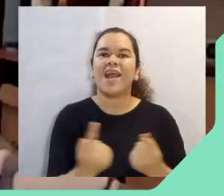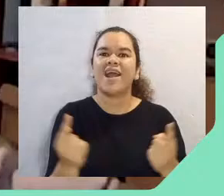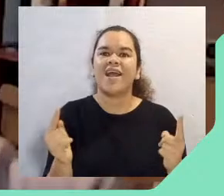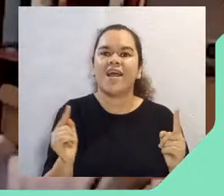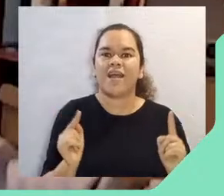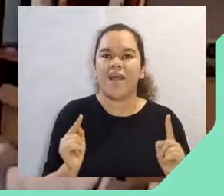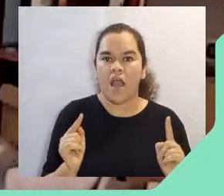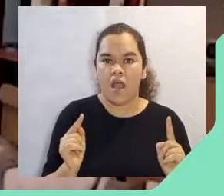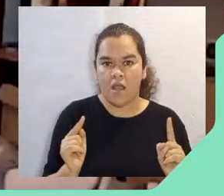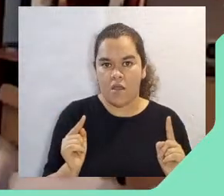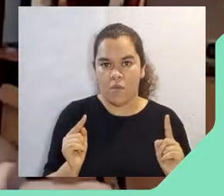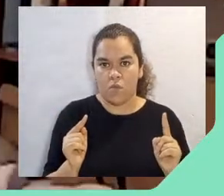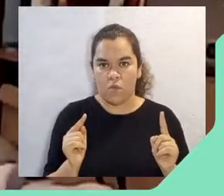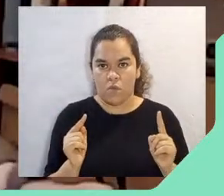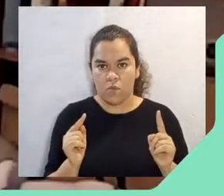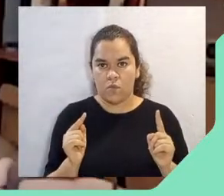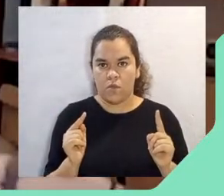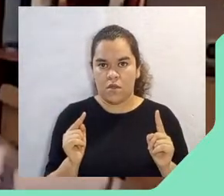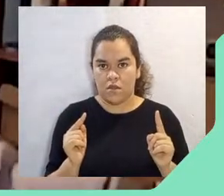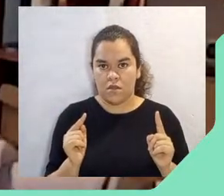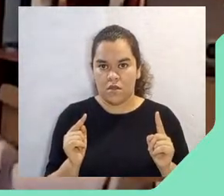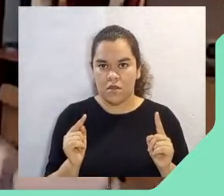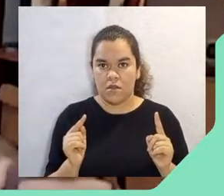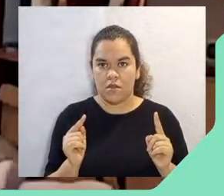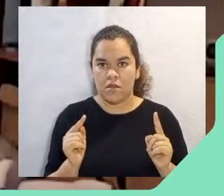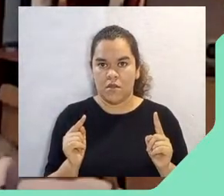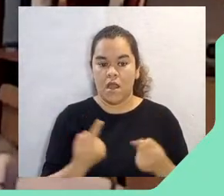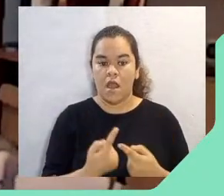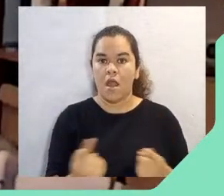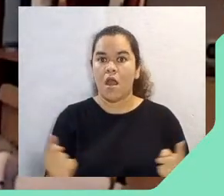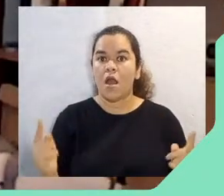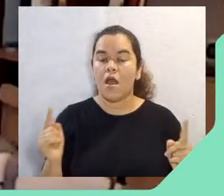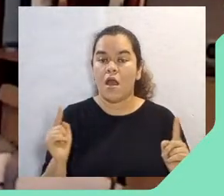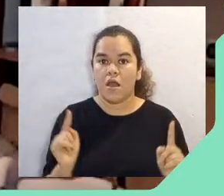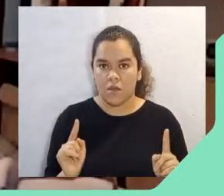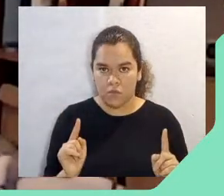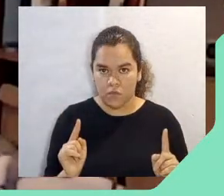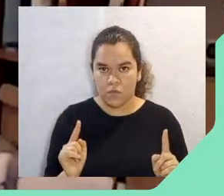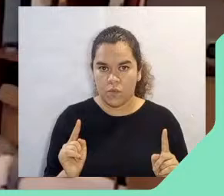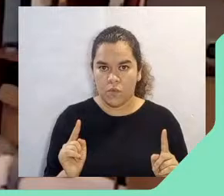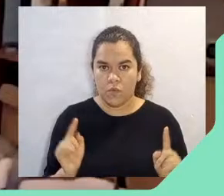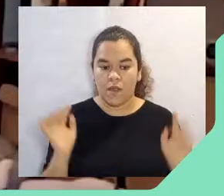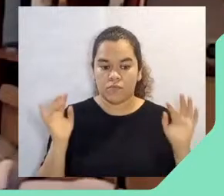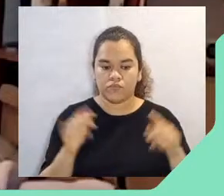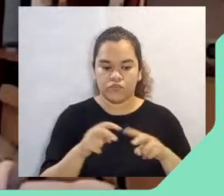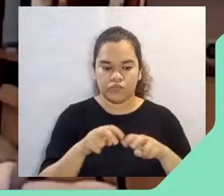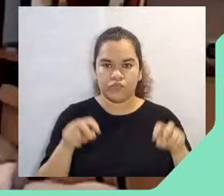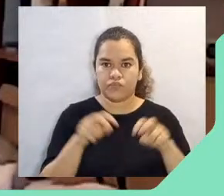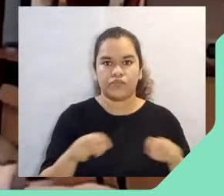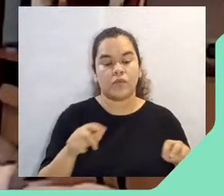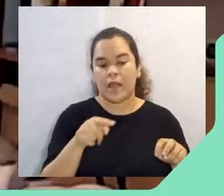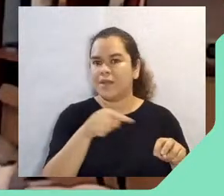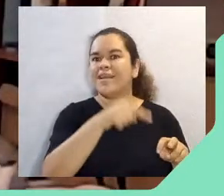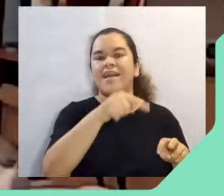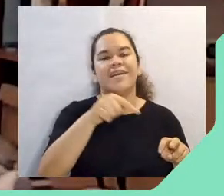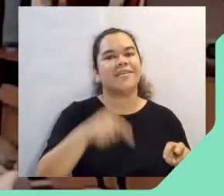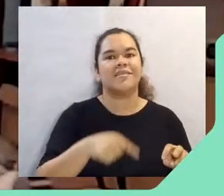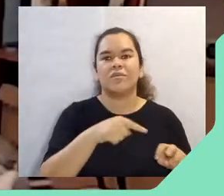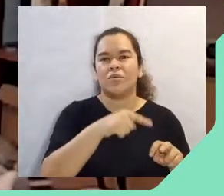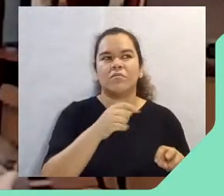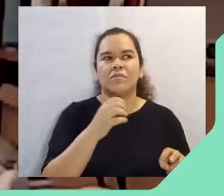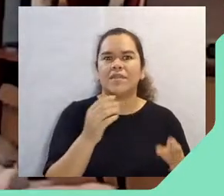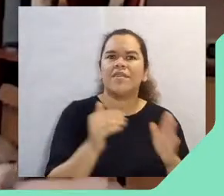que dar clases, por ejemplo, de teoría, cuando se trata de ocupar aulas, bueno, ahí puede ser en cualquiera de estos edificios, pero siempre en el